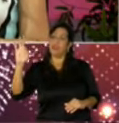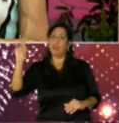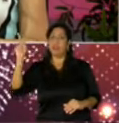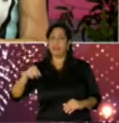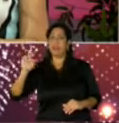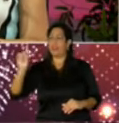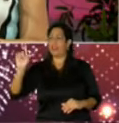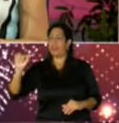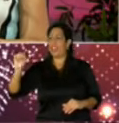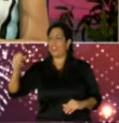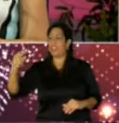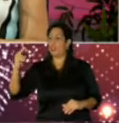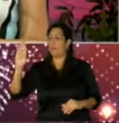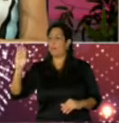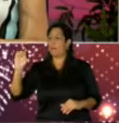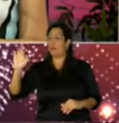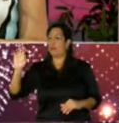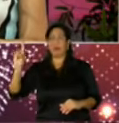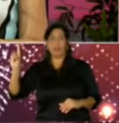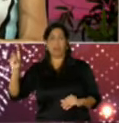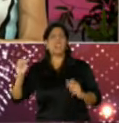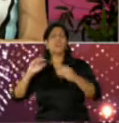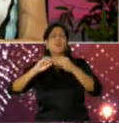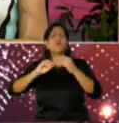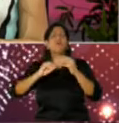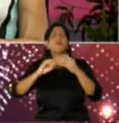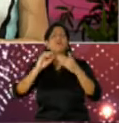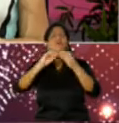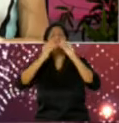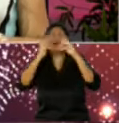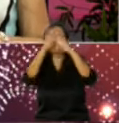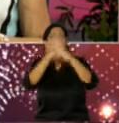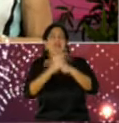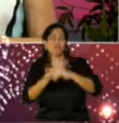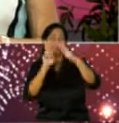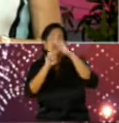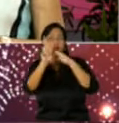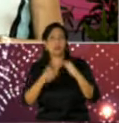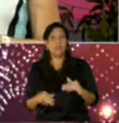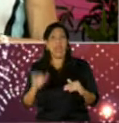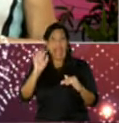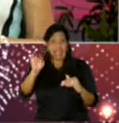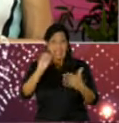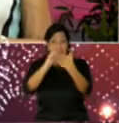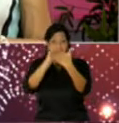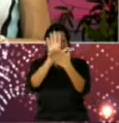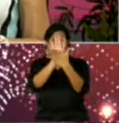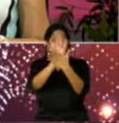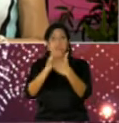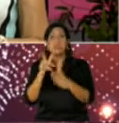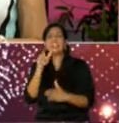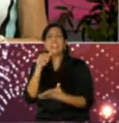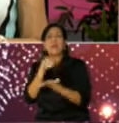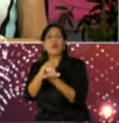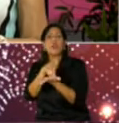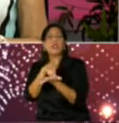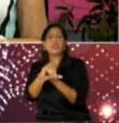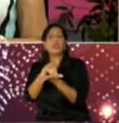cubierto en un dashboard, y tocan a Puerto Rico y se van a sorprender que la data que existe ahí la presenta el Departamento de Salud de Puerto